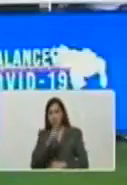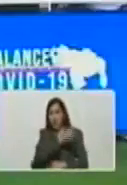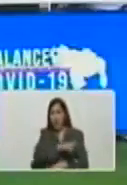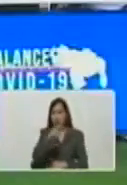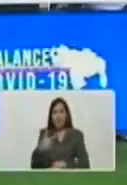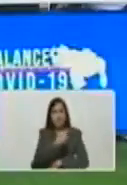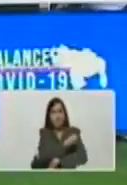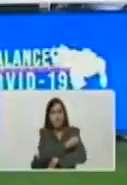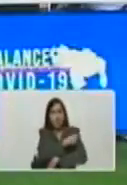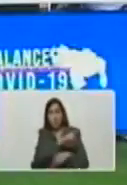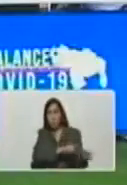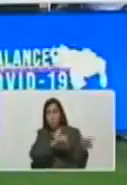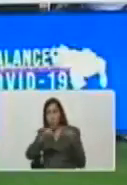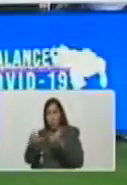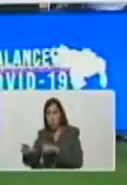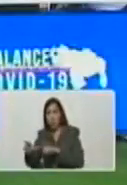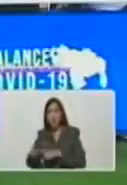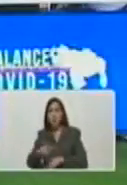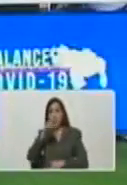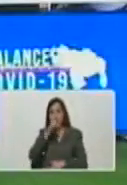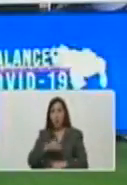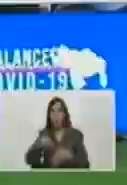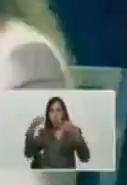vacunada en edad de ser vacunada.